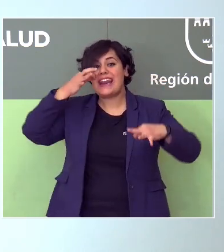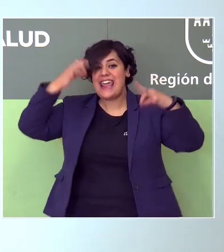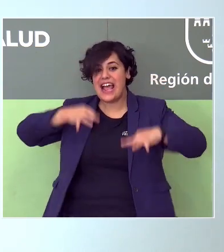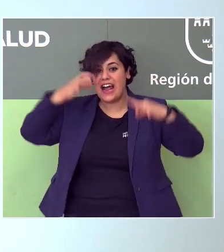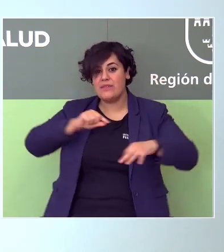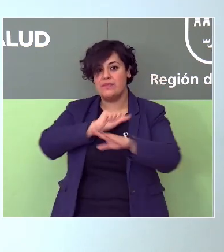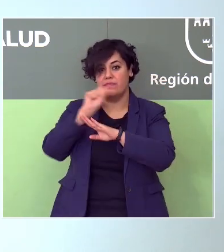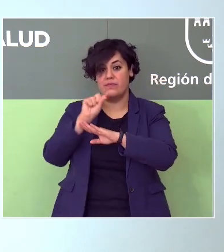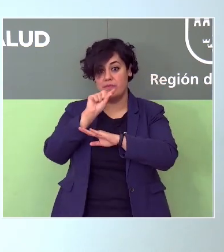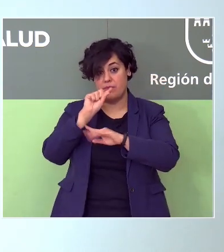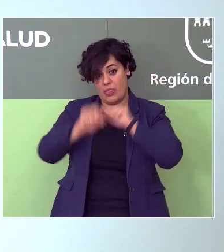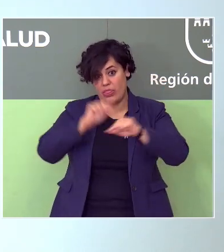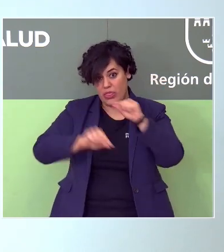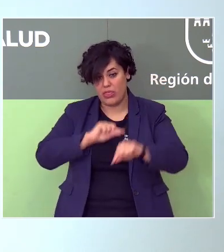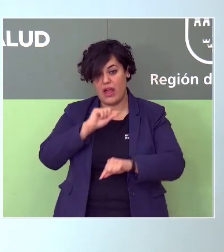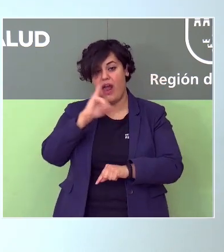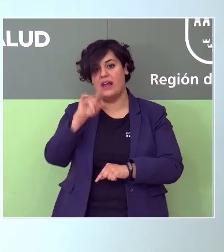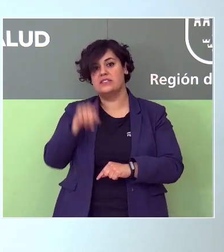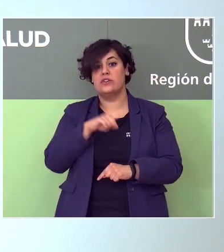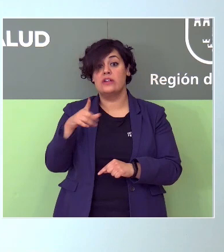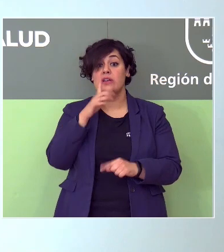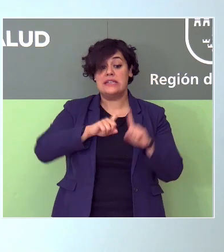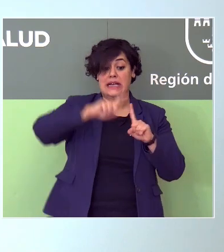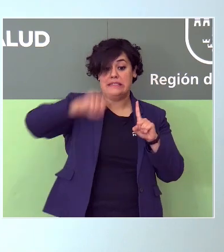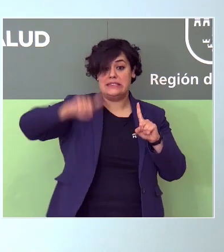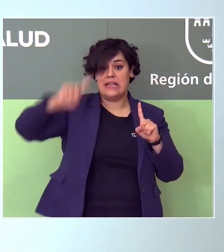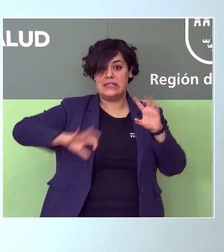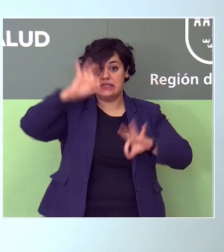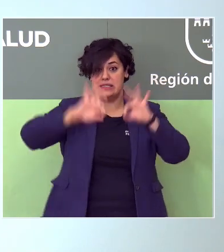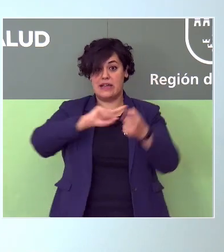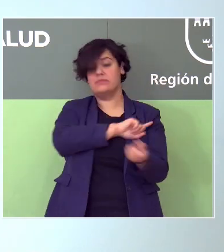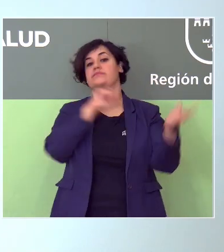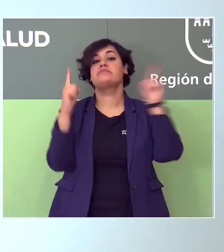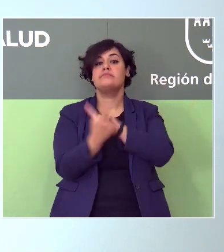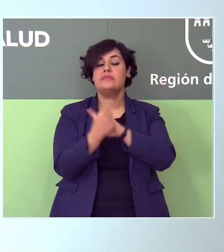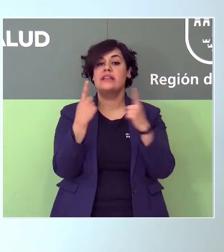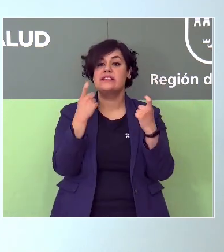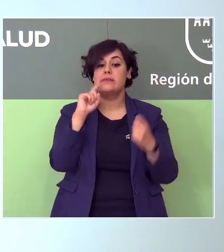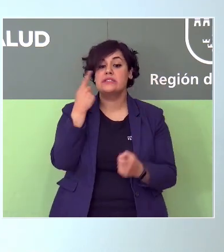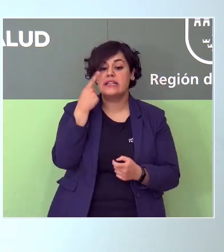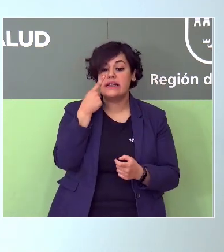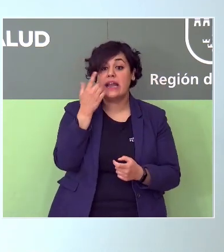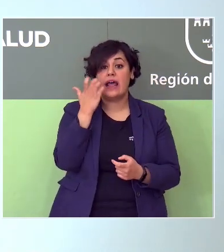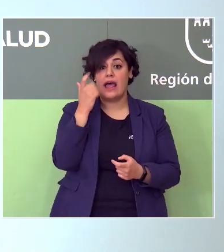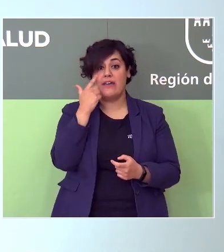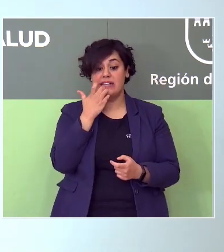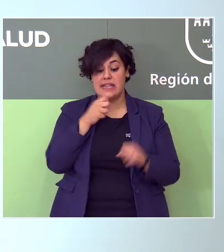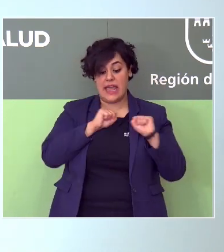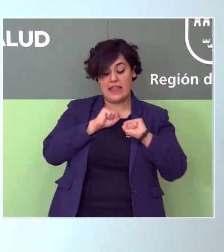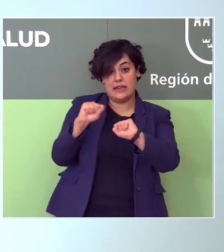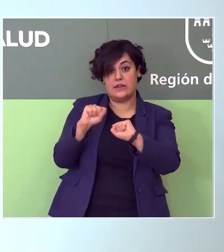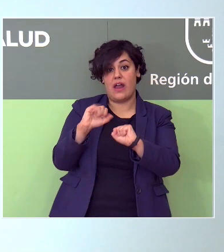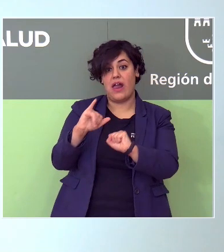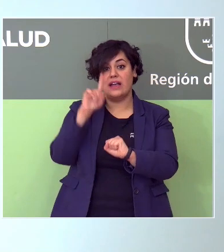la estadística va a cambiar. Tendremos que decir que hemos detectado tales casos en los que hay anticuerpos, han pasado la enfermedad, pero ahora mismo no sabemos el porcentaje que